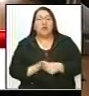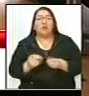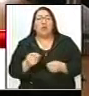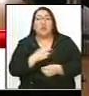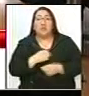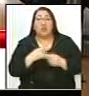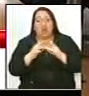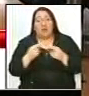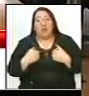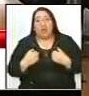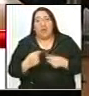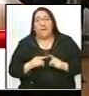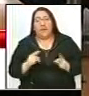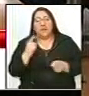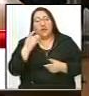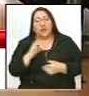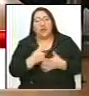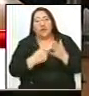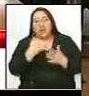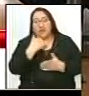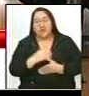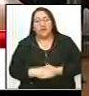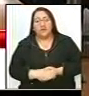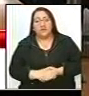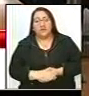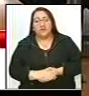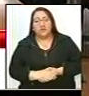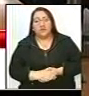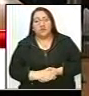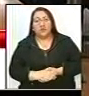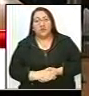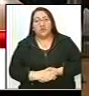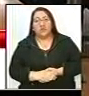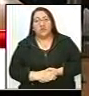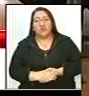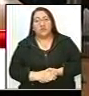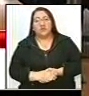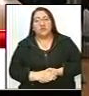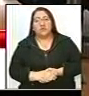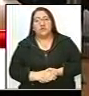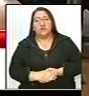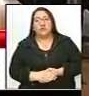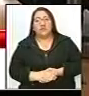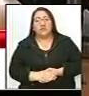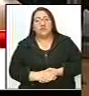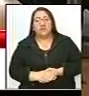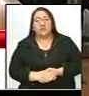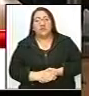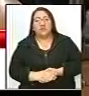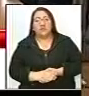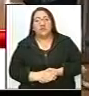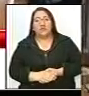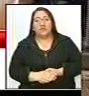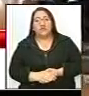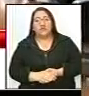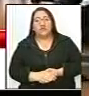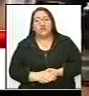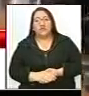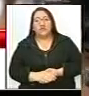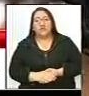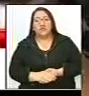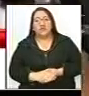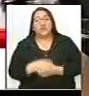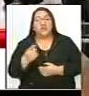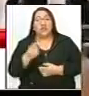Economía va a responder. Pero ¿sabes qué pasa? Otra cosa que quiero que considere usted en la discusión es lo siguiente: que solo